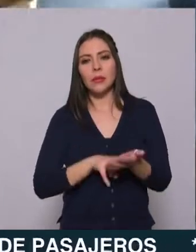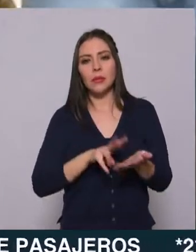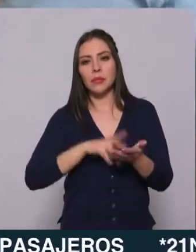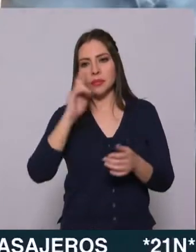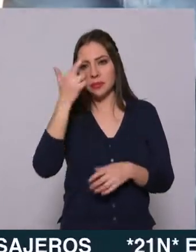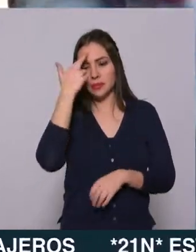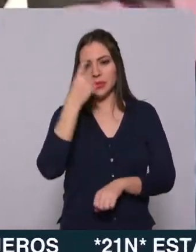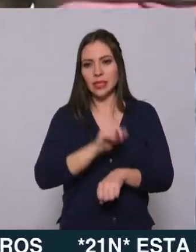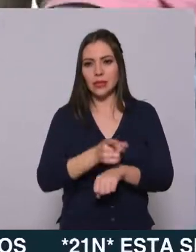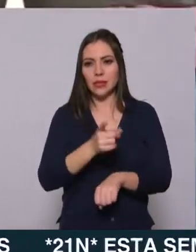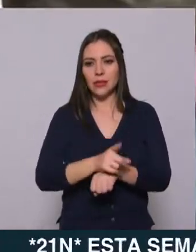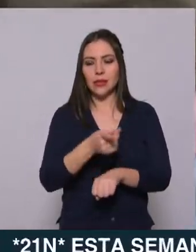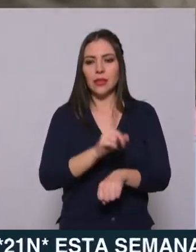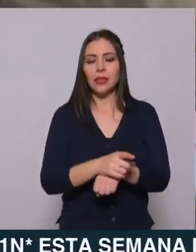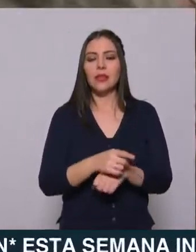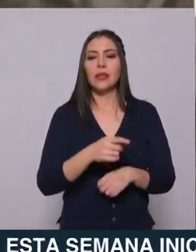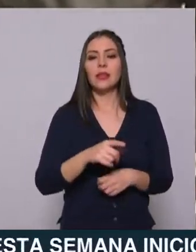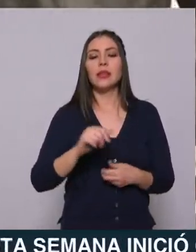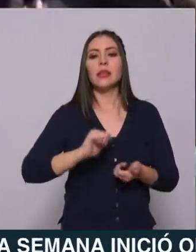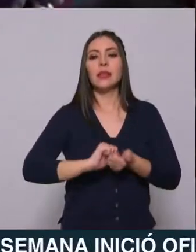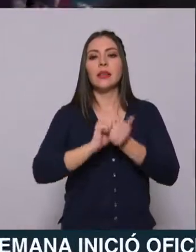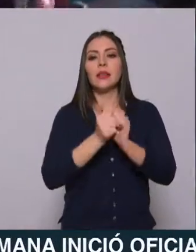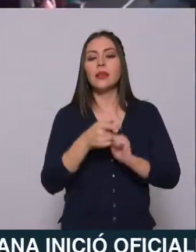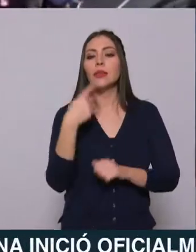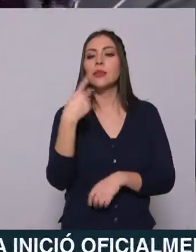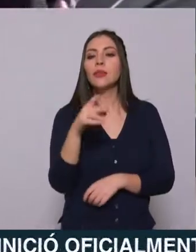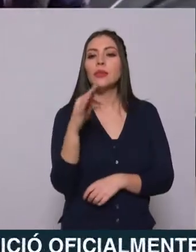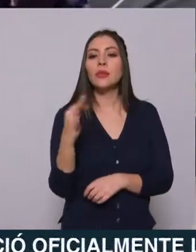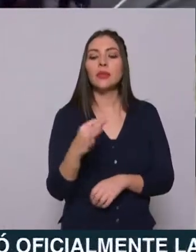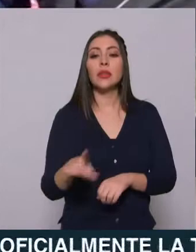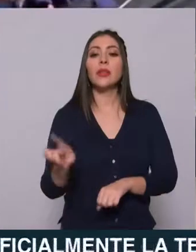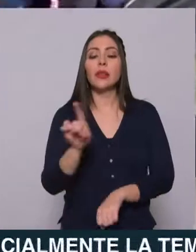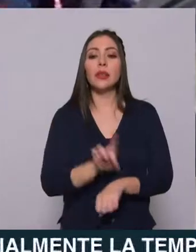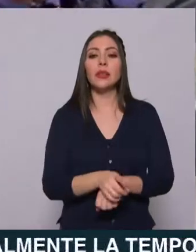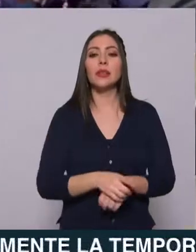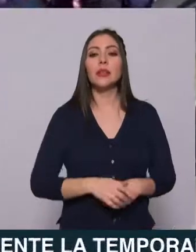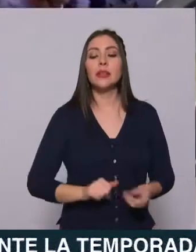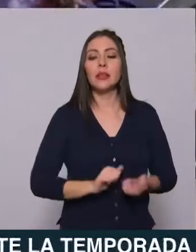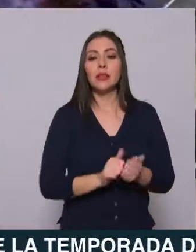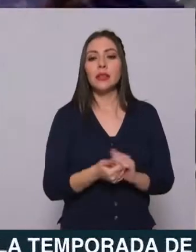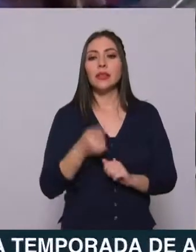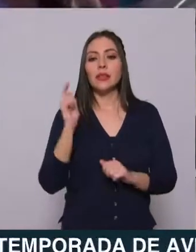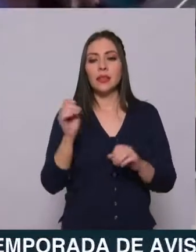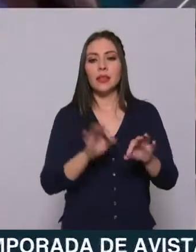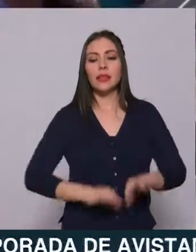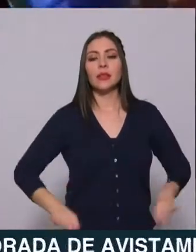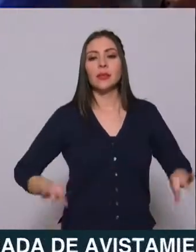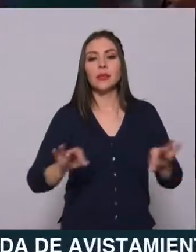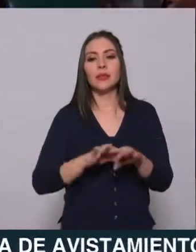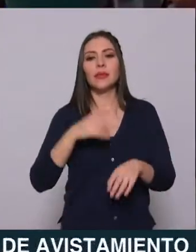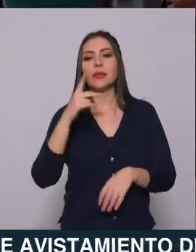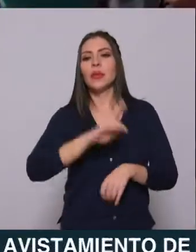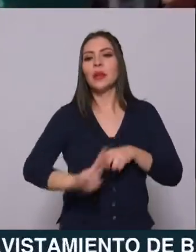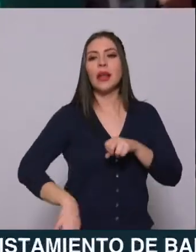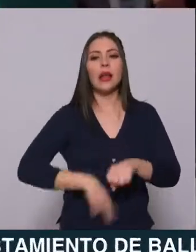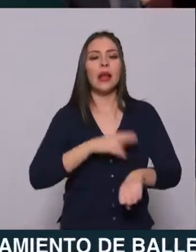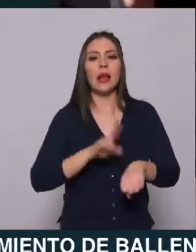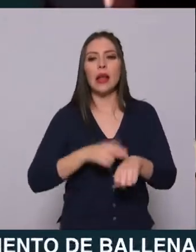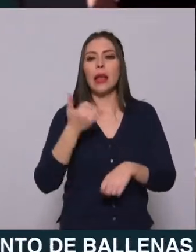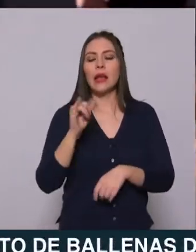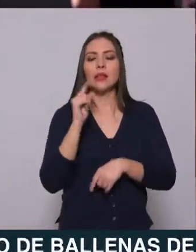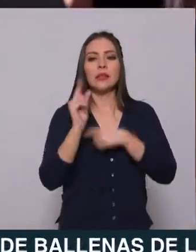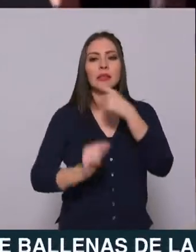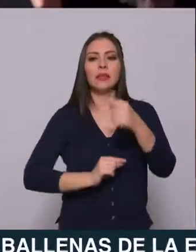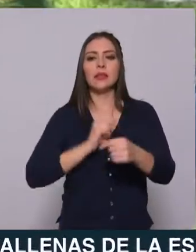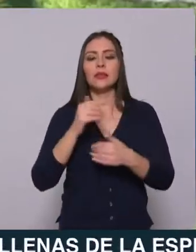los días, pero sobre todo hoy al ser su día, es importante que entendamos eso, que es un fenómeno natural, que es algo que se ha ido